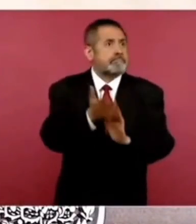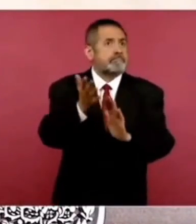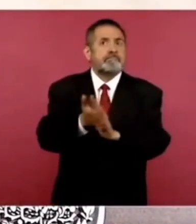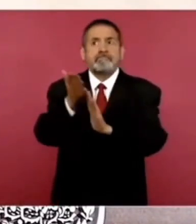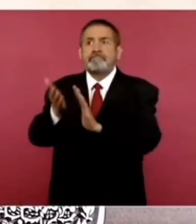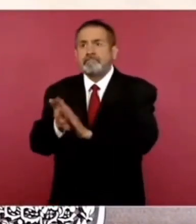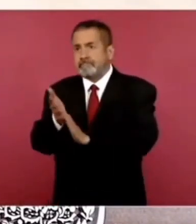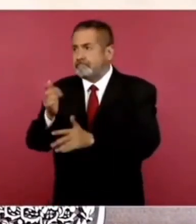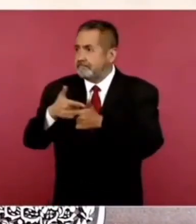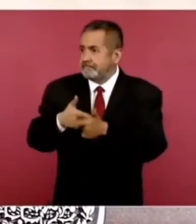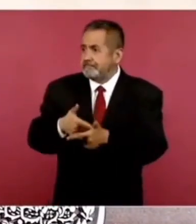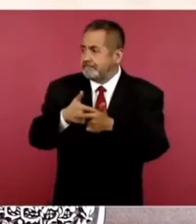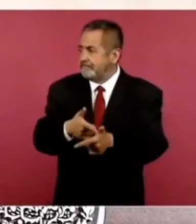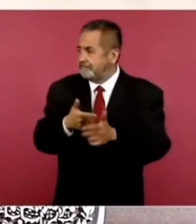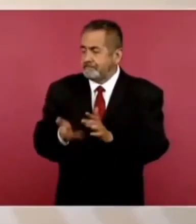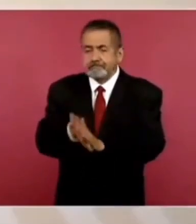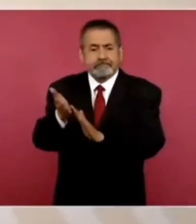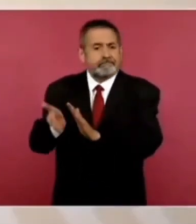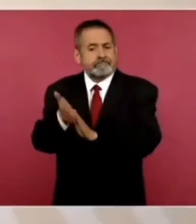que necesita el país.